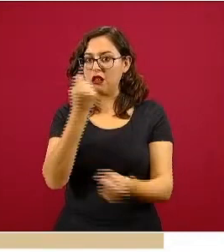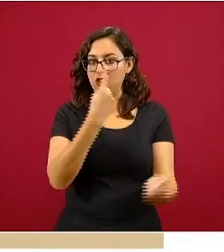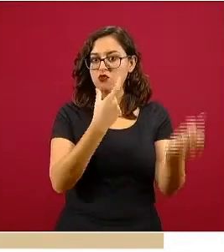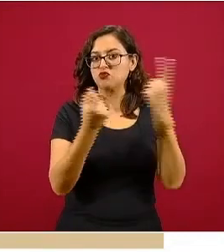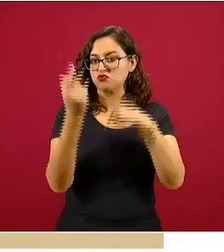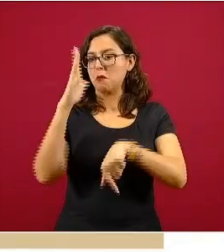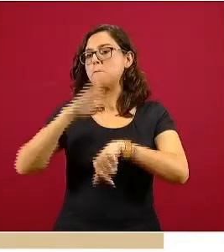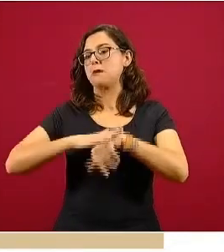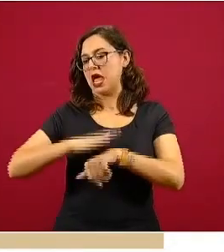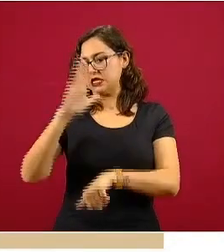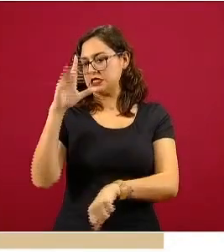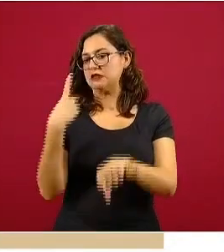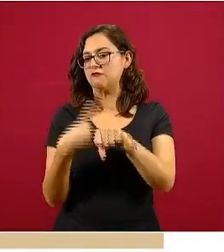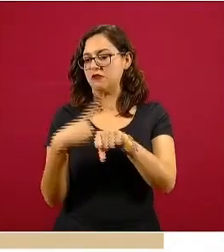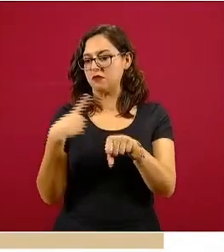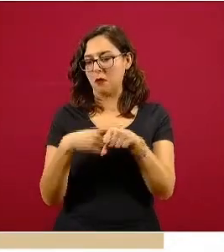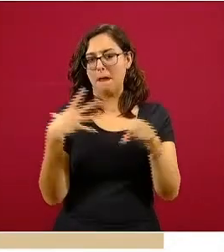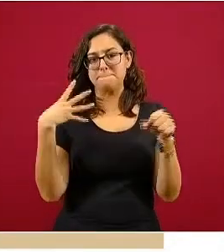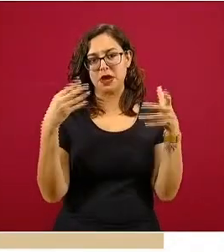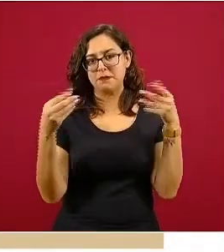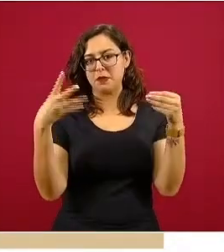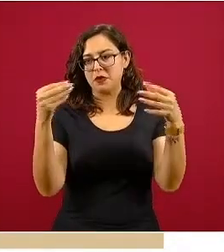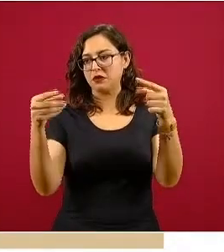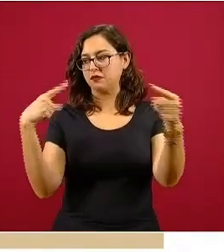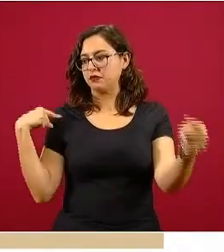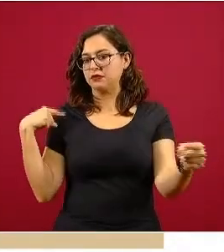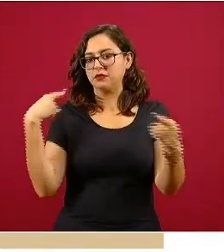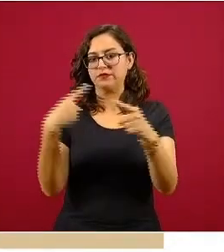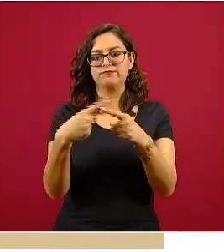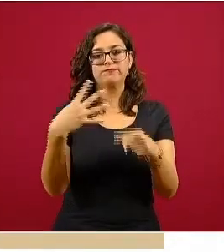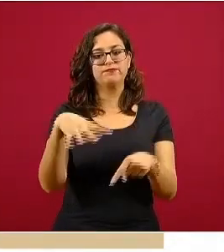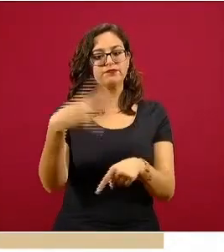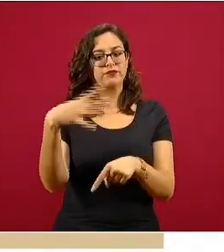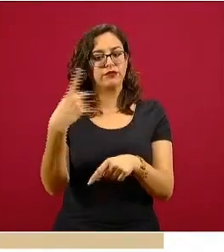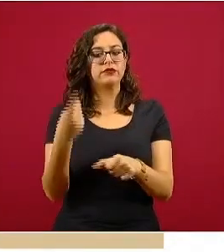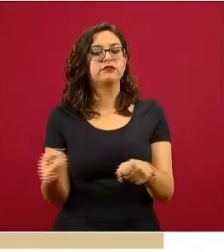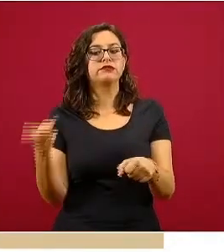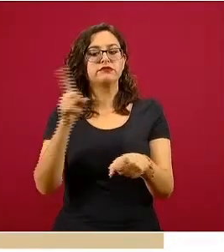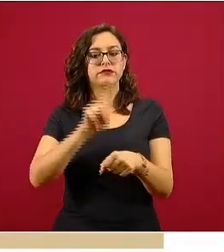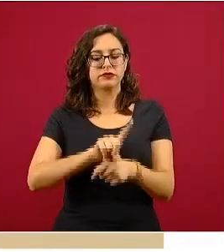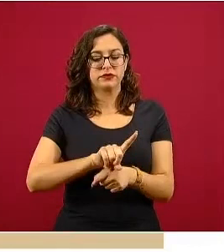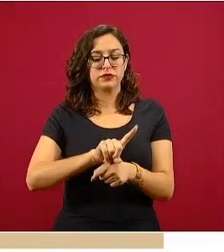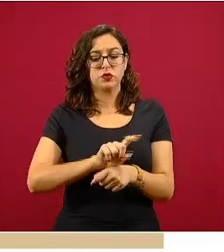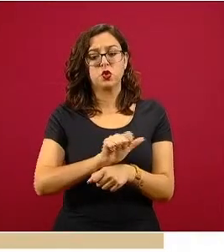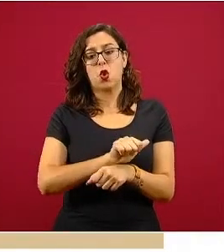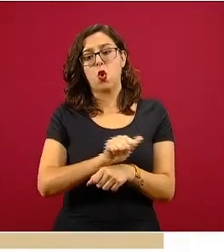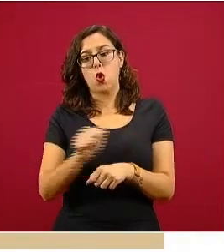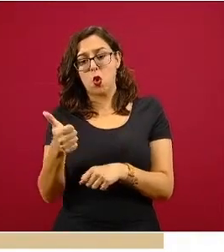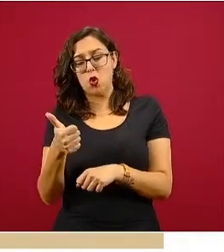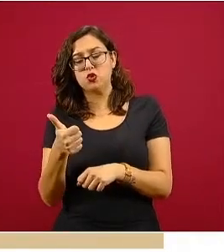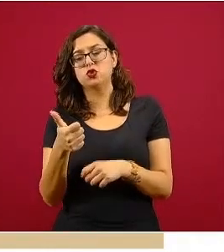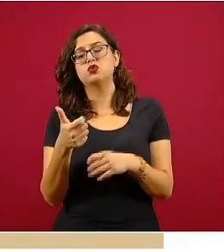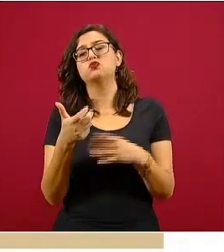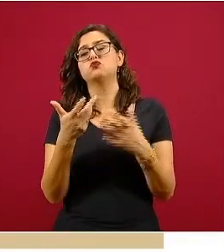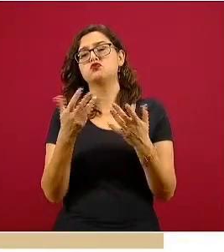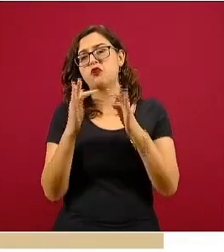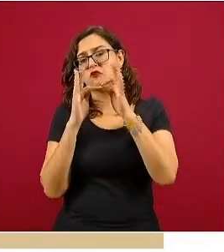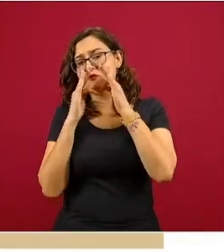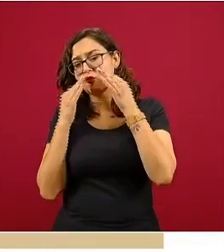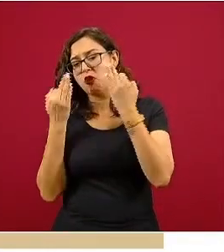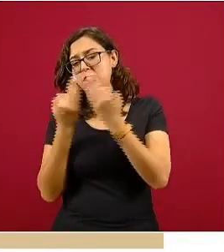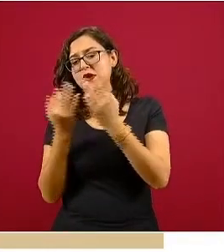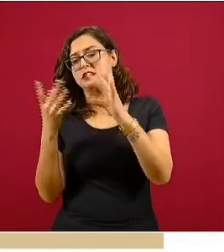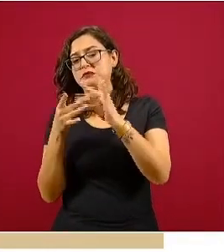mayor actividad en los últimos 14 días. Otra manera de decirlo sería cuáles son las entidades federativas que presentan la